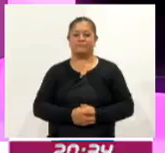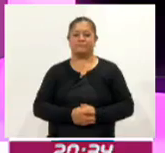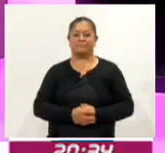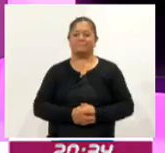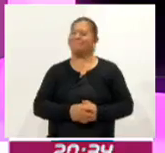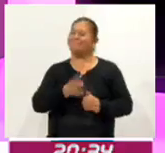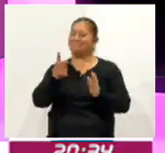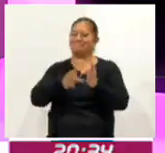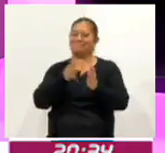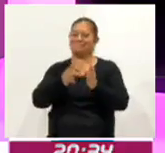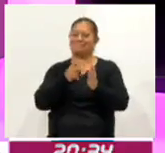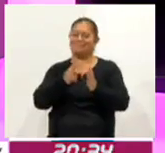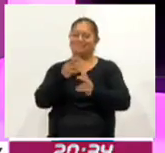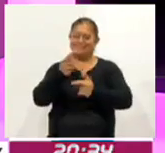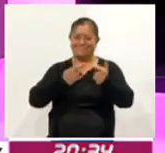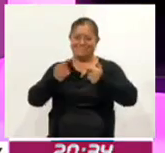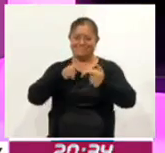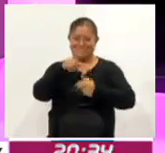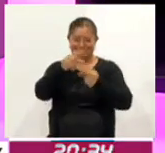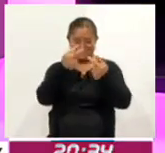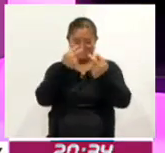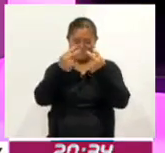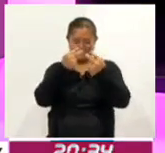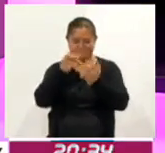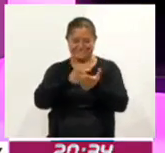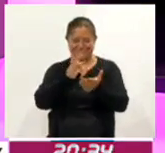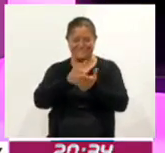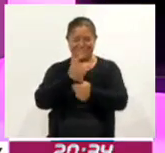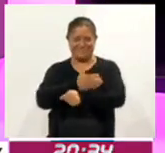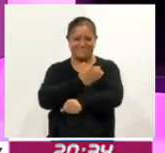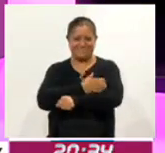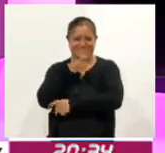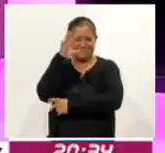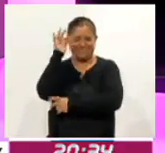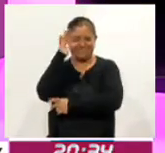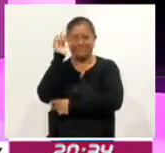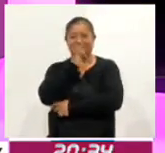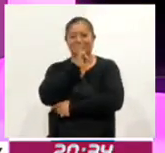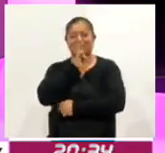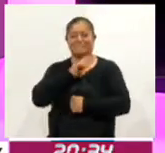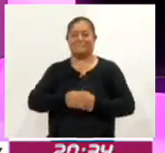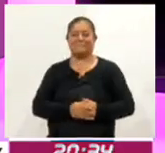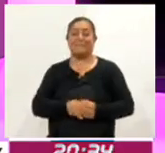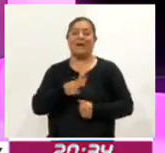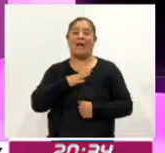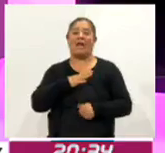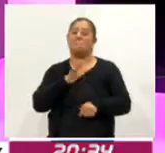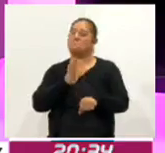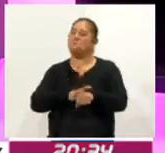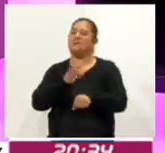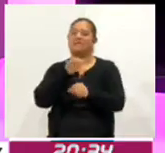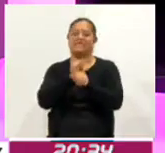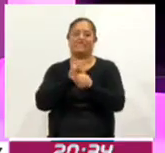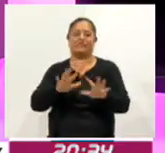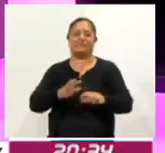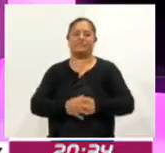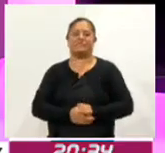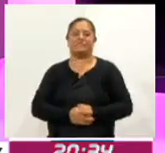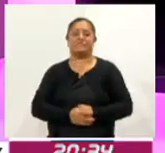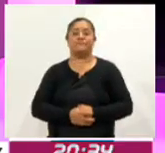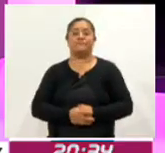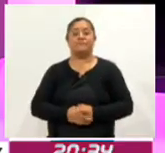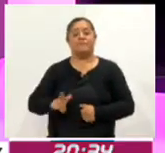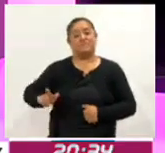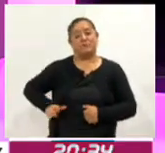Nuevamente estamos con usted. Gracias por seguir acompañándonos en Corazit Noticias. Le tenemos más información. Y el